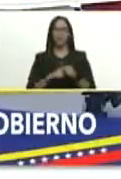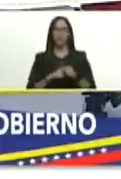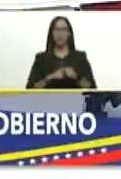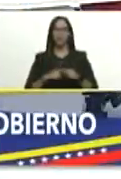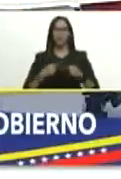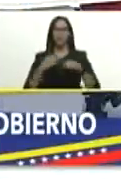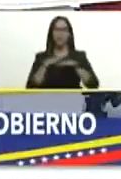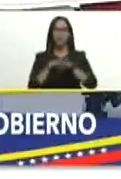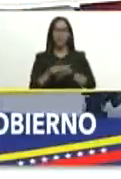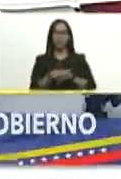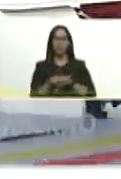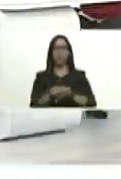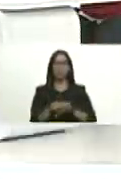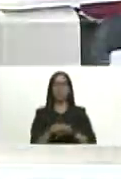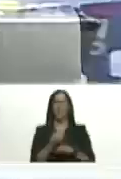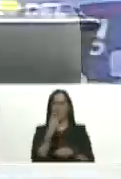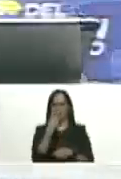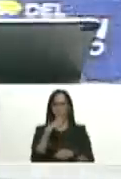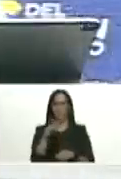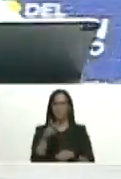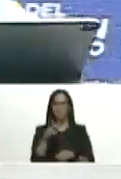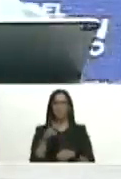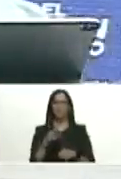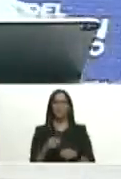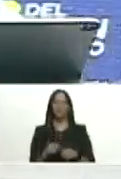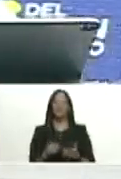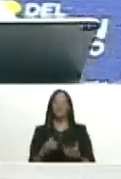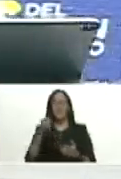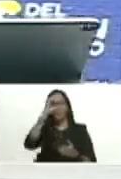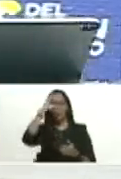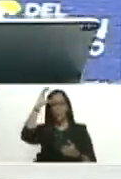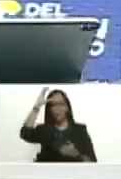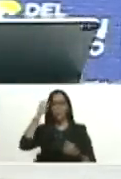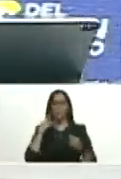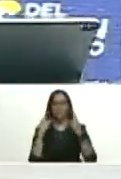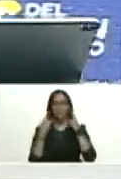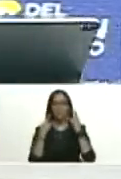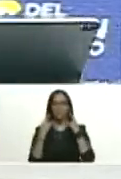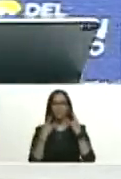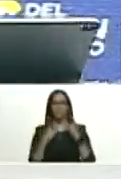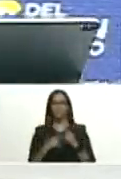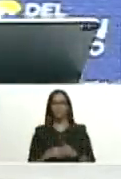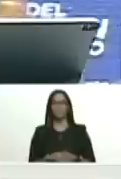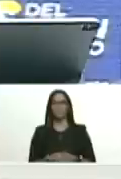cohesionar la visión y la capacidad de acción,